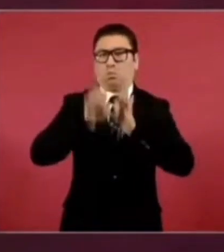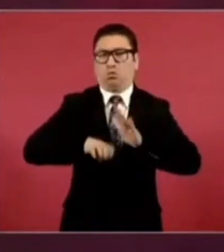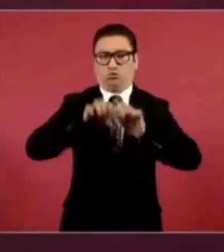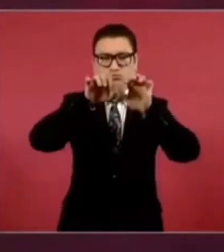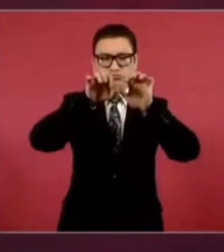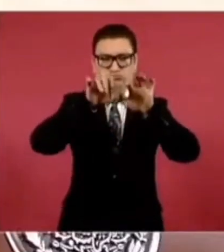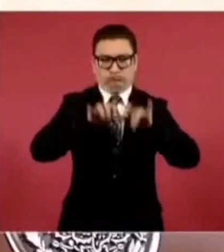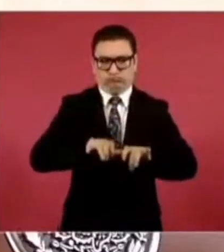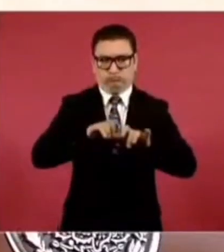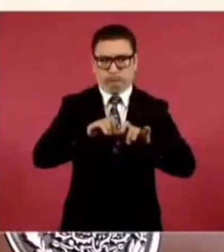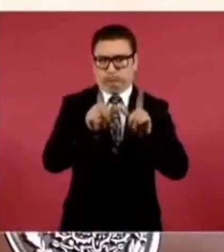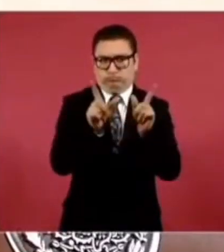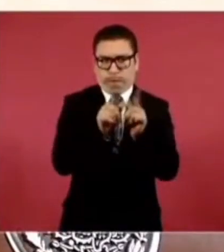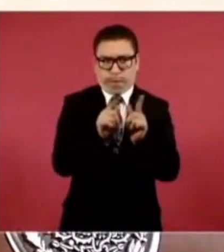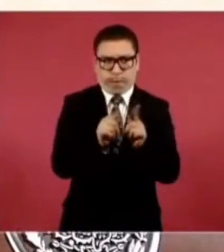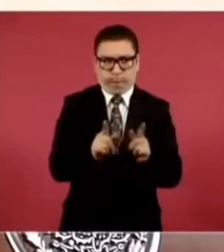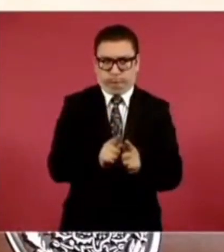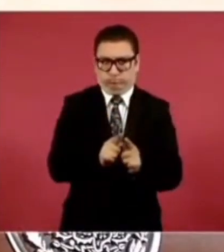bien escrito,